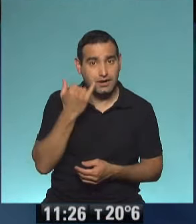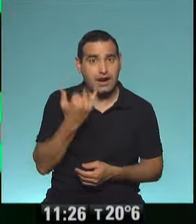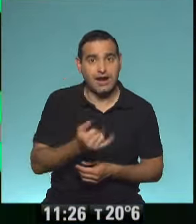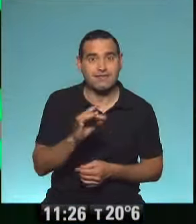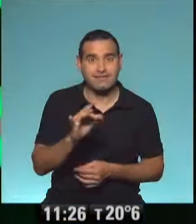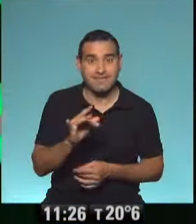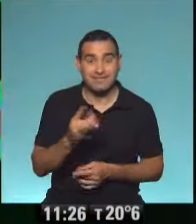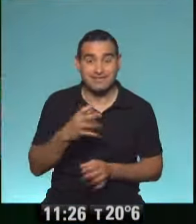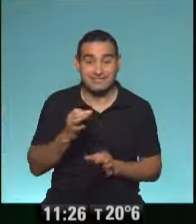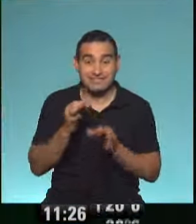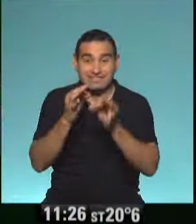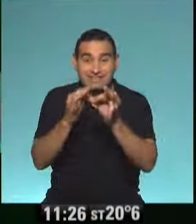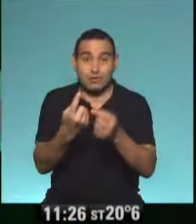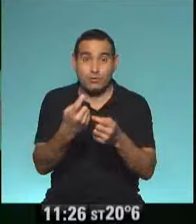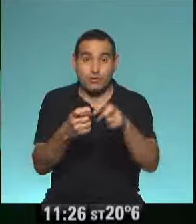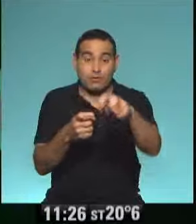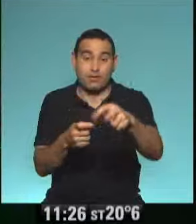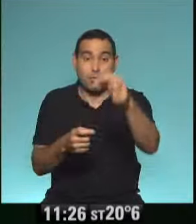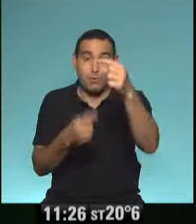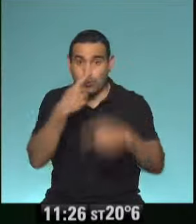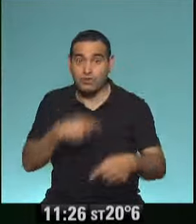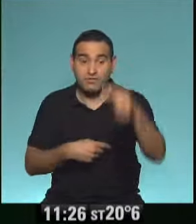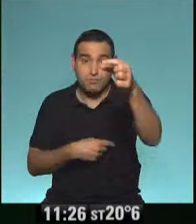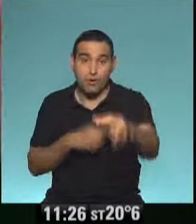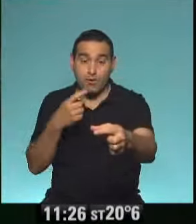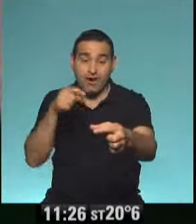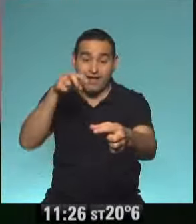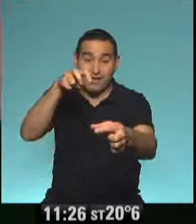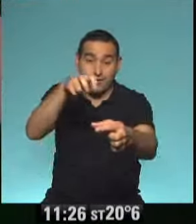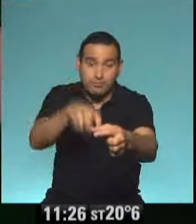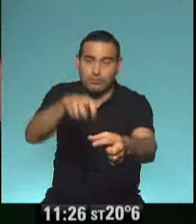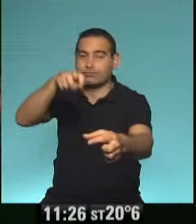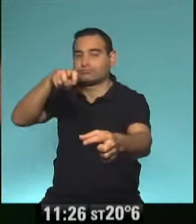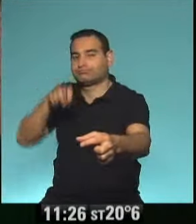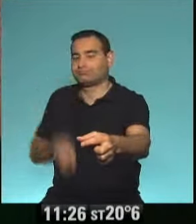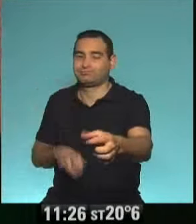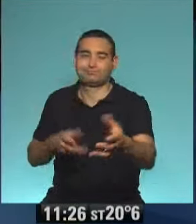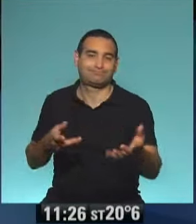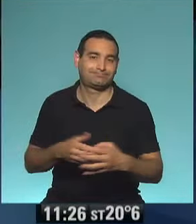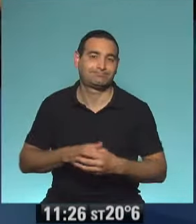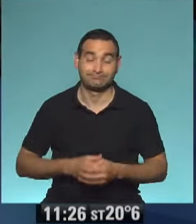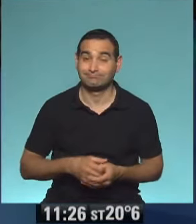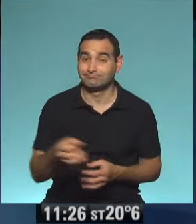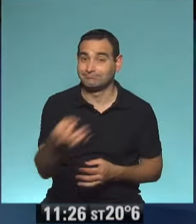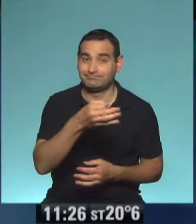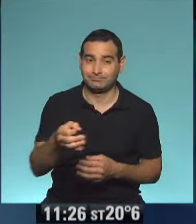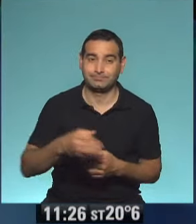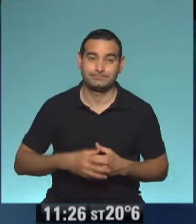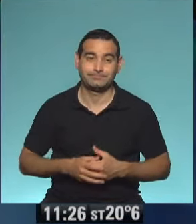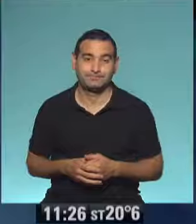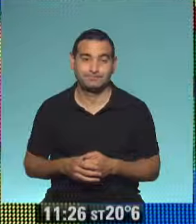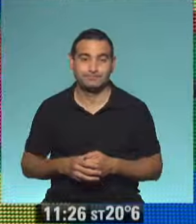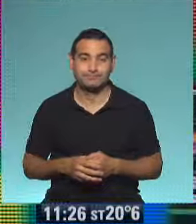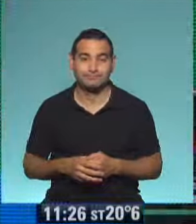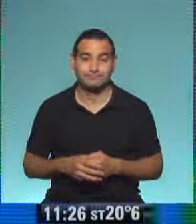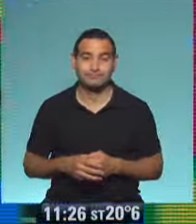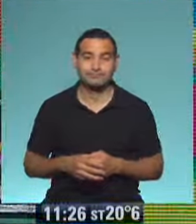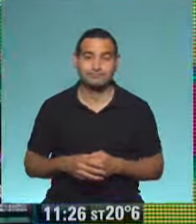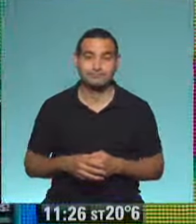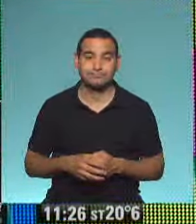que si llegás al anteúltimo, volvés al inicio. Así que si llegaste al final, para mí llegaste con cualquier número. Bueno, exactamente. Ese bueno, es nuestro reglamento. Y